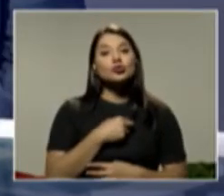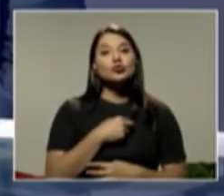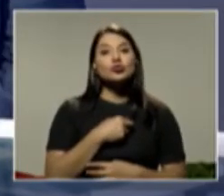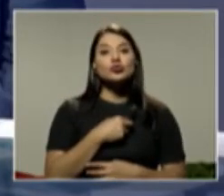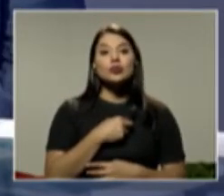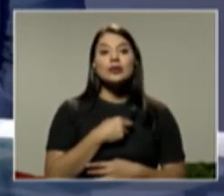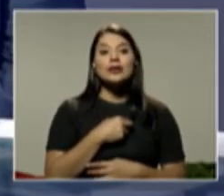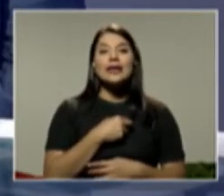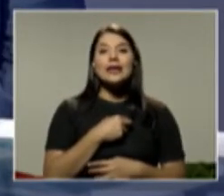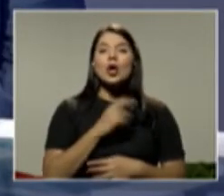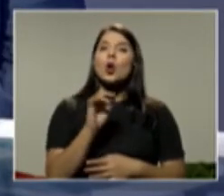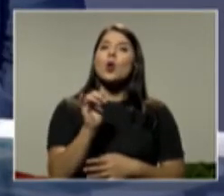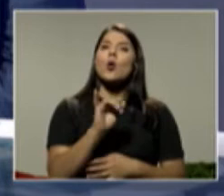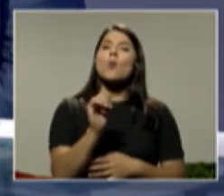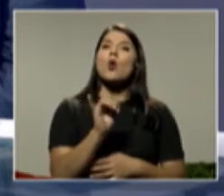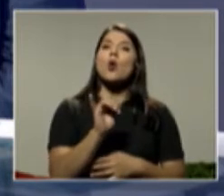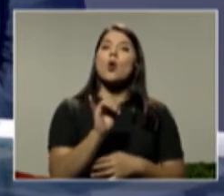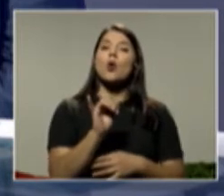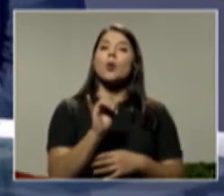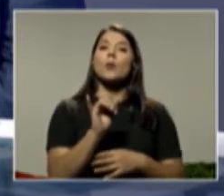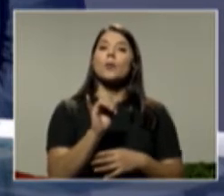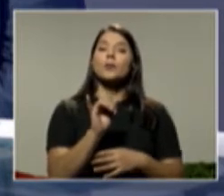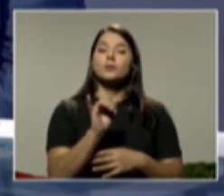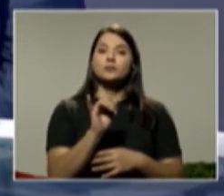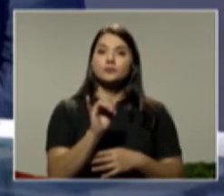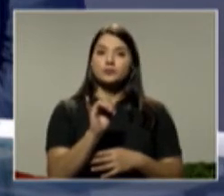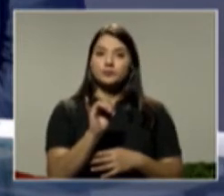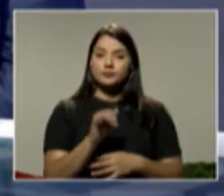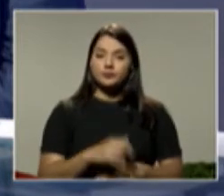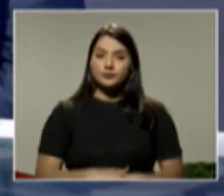hemos dado una dimensión al tema